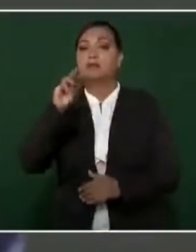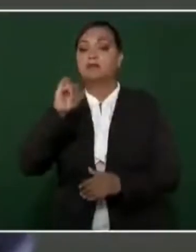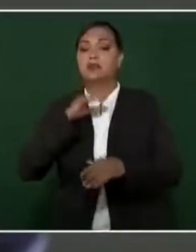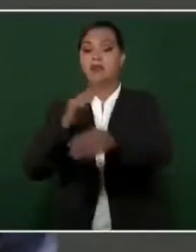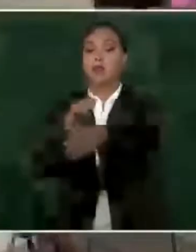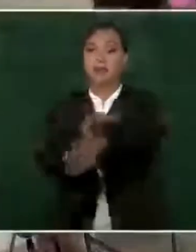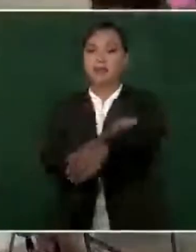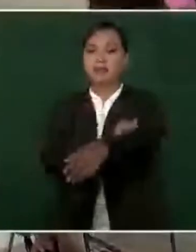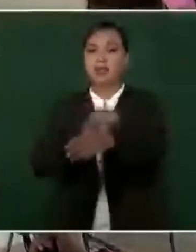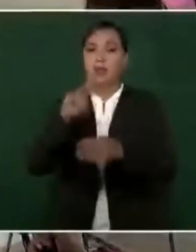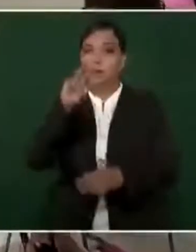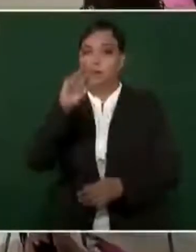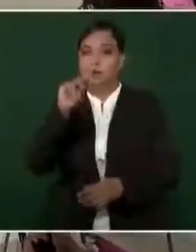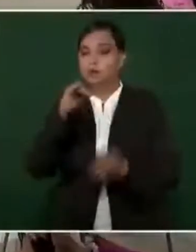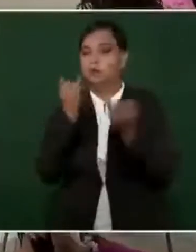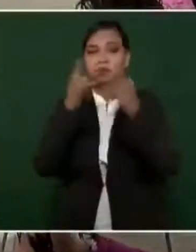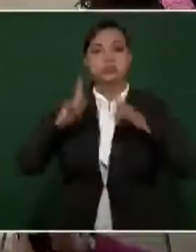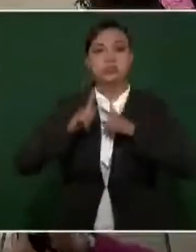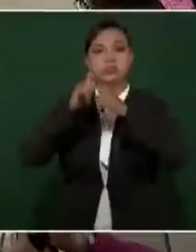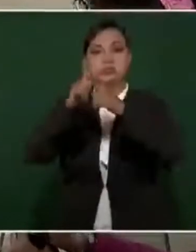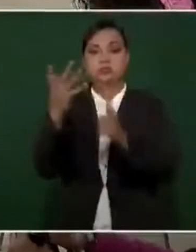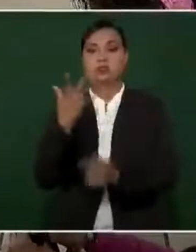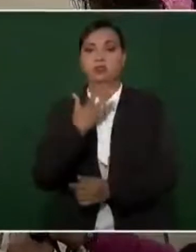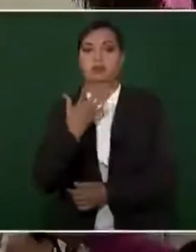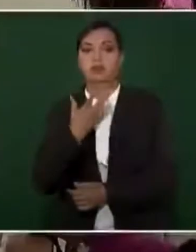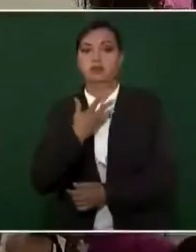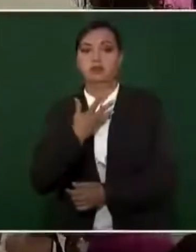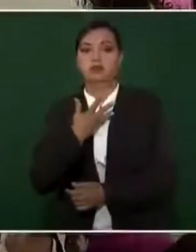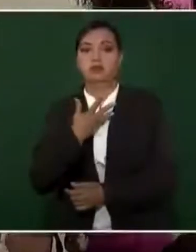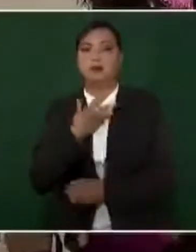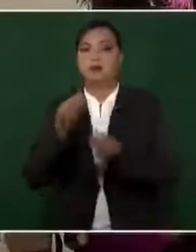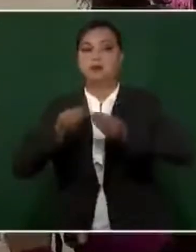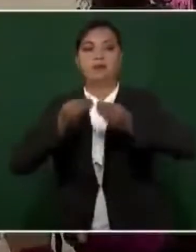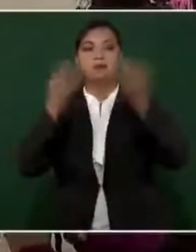a tener mucho auge